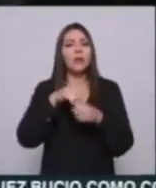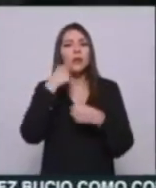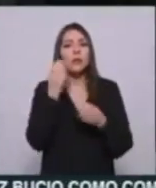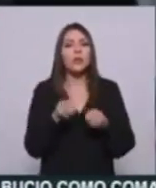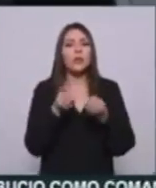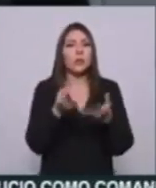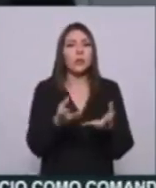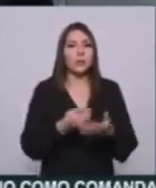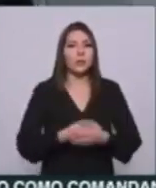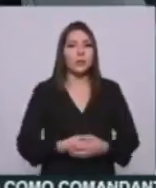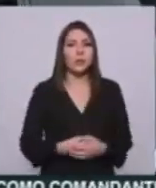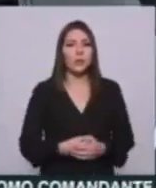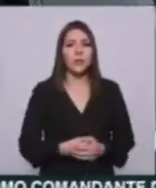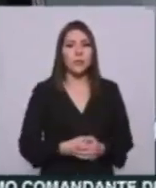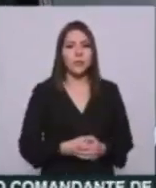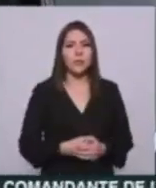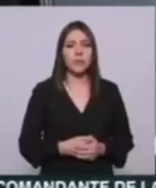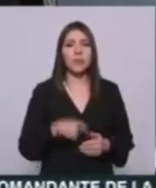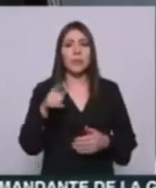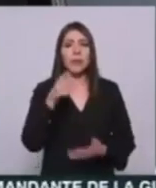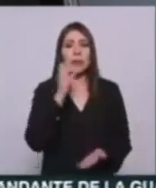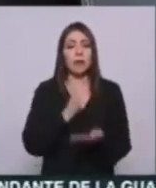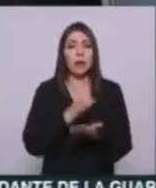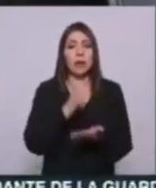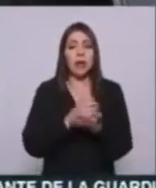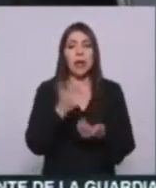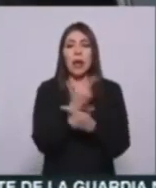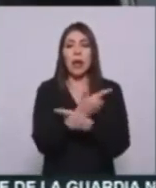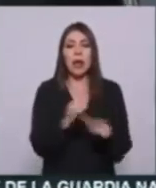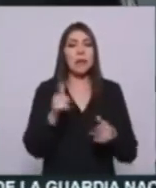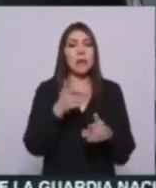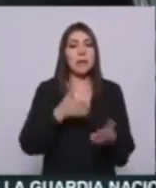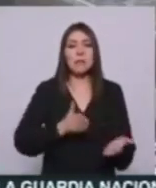Caseta libre, cooperación voluntaria.